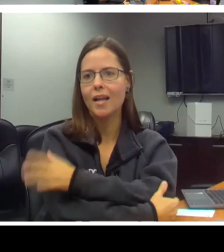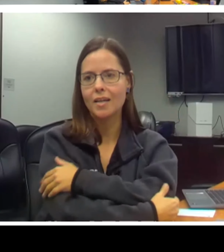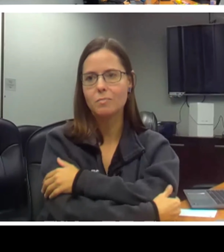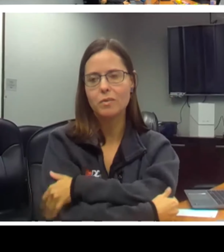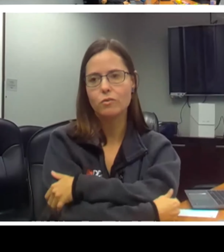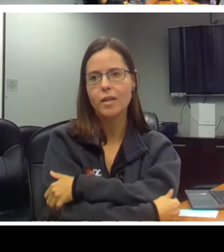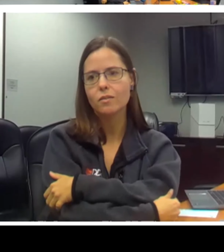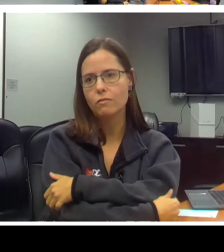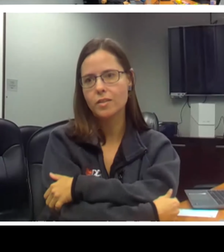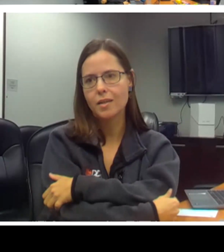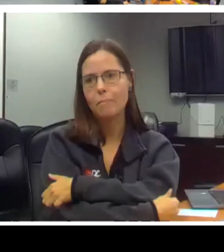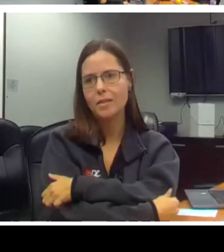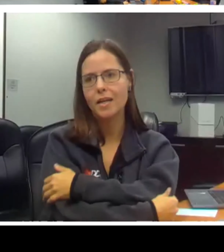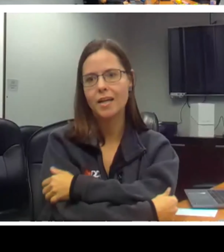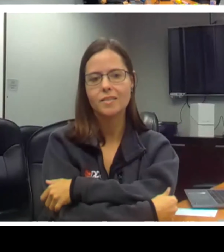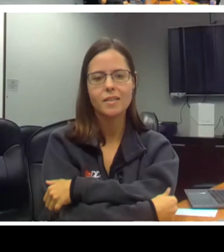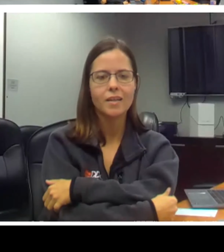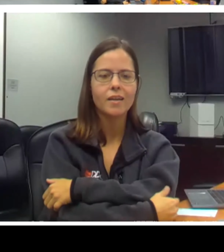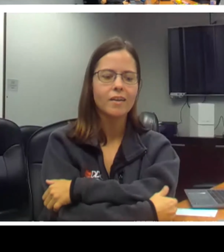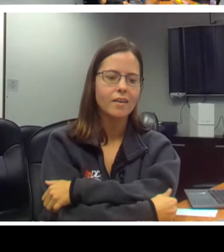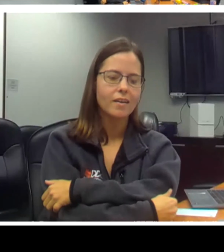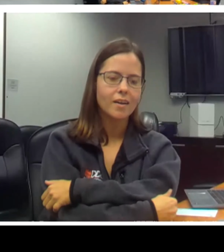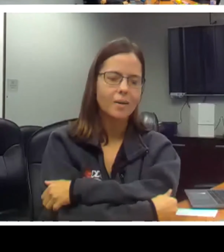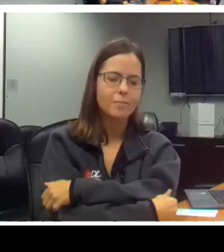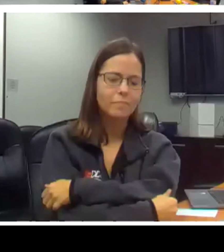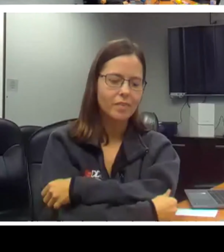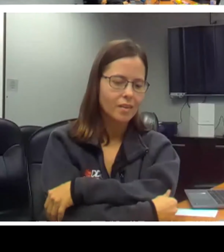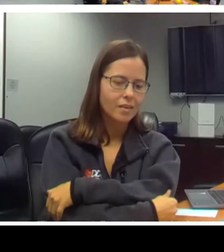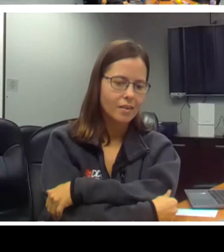accesibles a las personas con discapacidades. Y